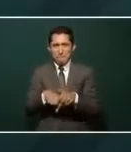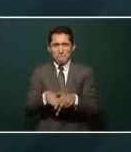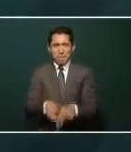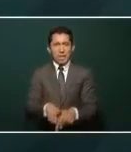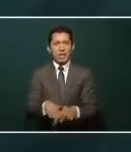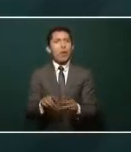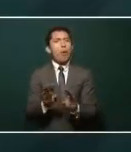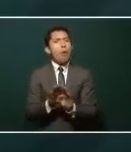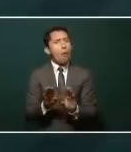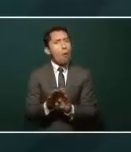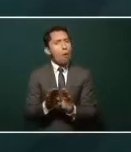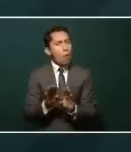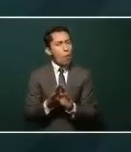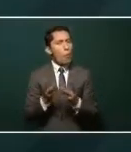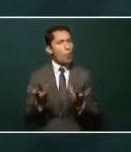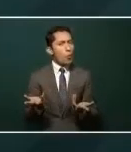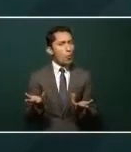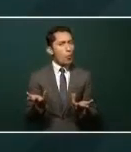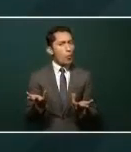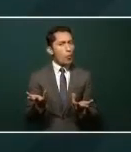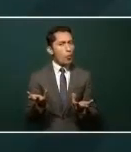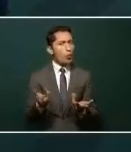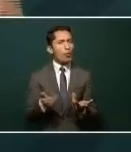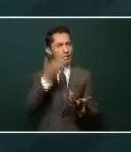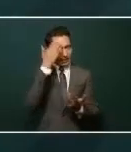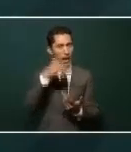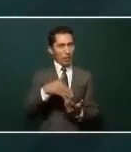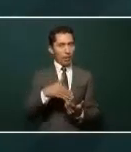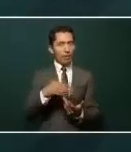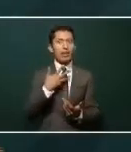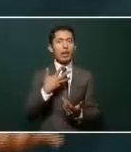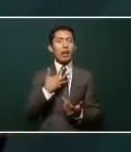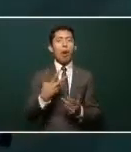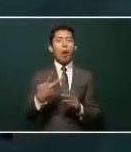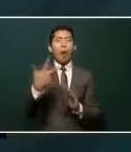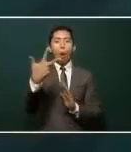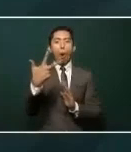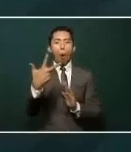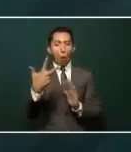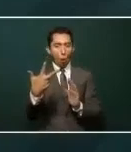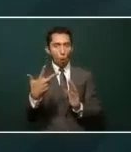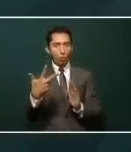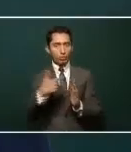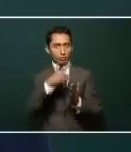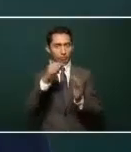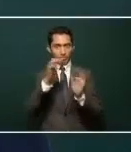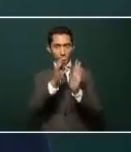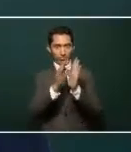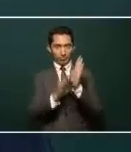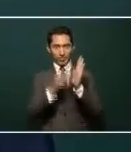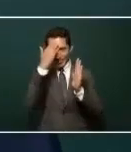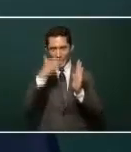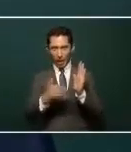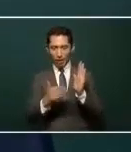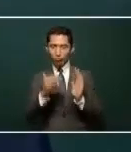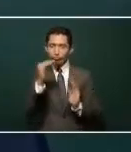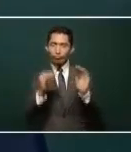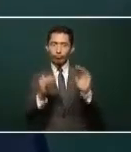cuánto 8 lugares en cinco meses y no fría